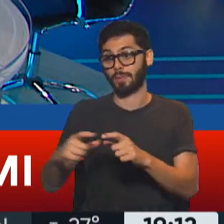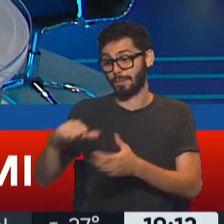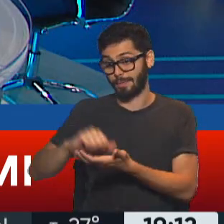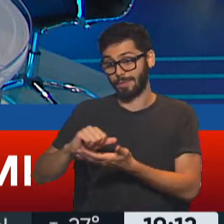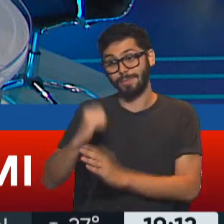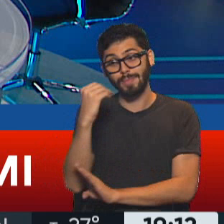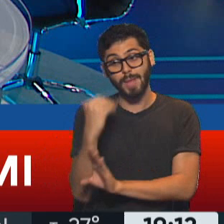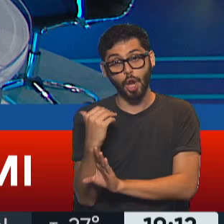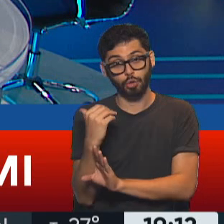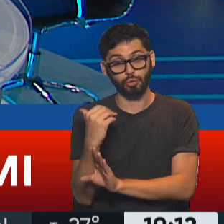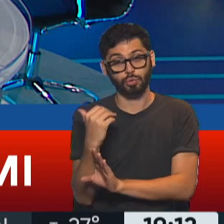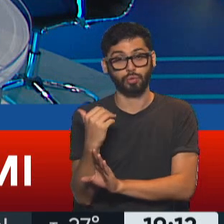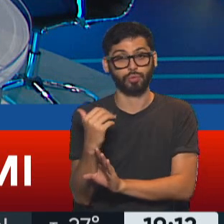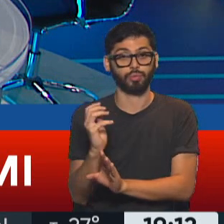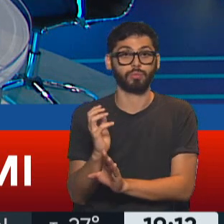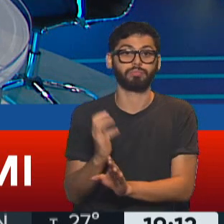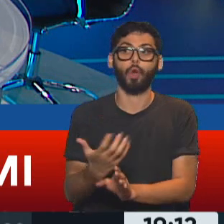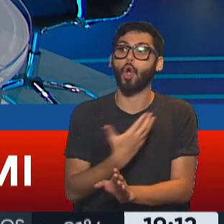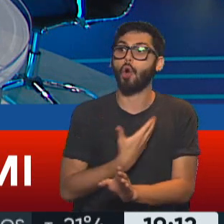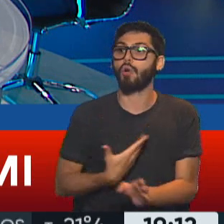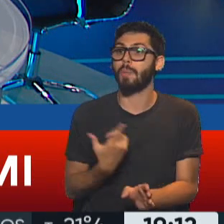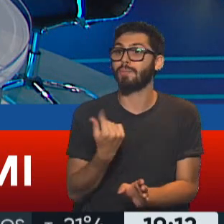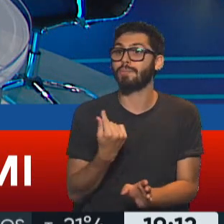monetaria, la forma de financiamiento que va a tener el gobierno,